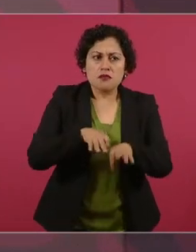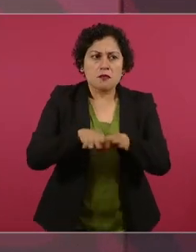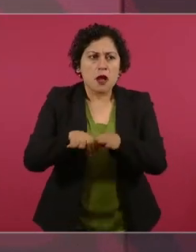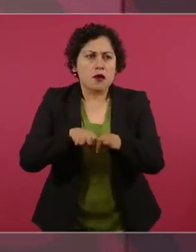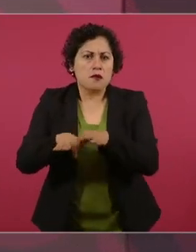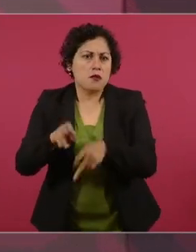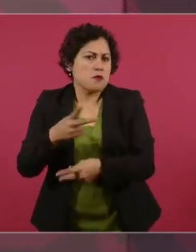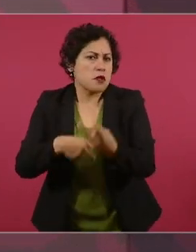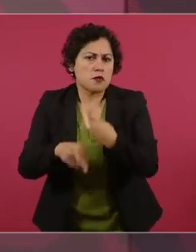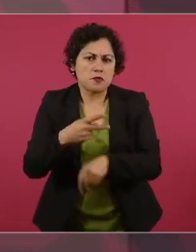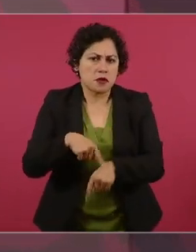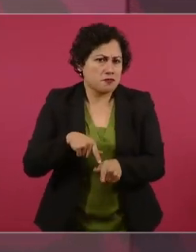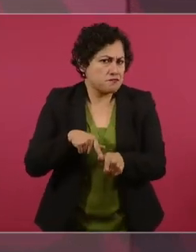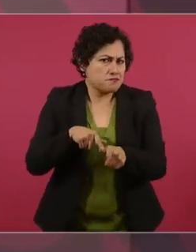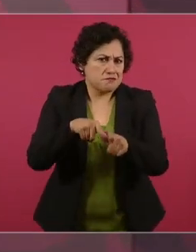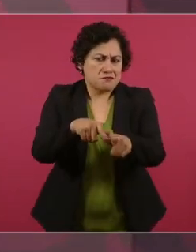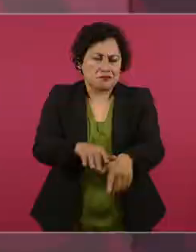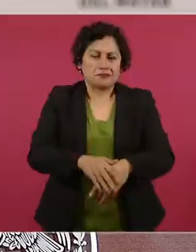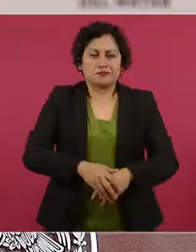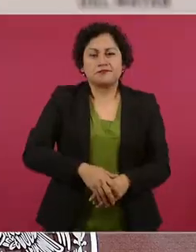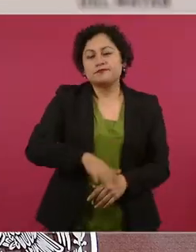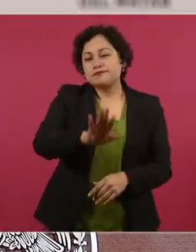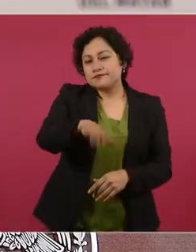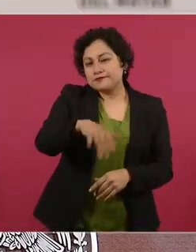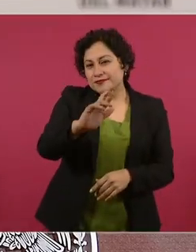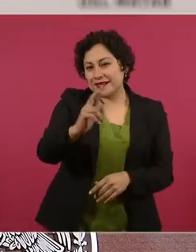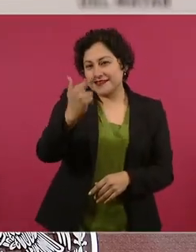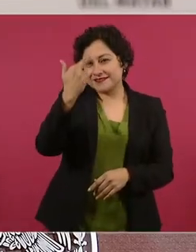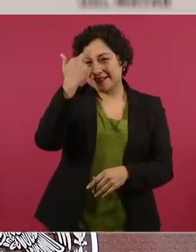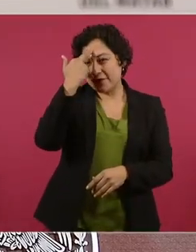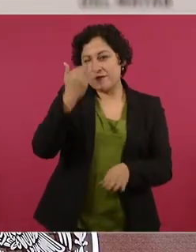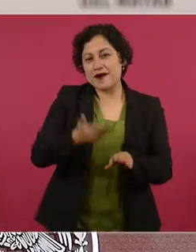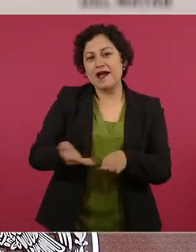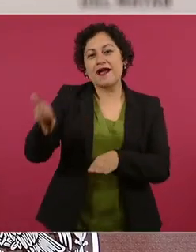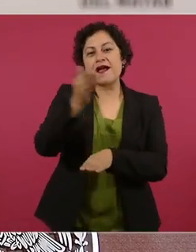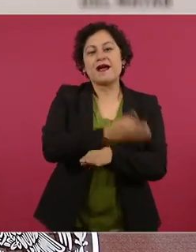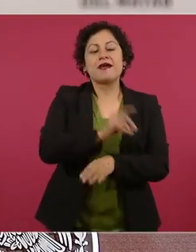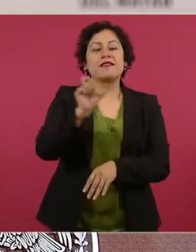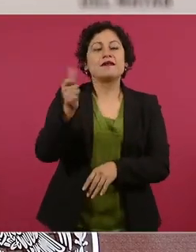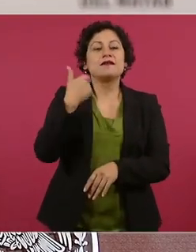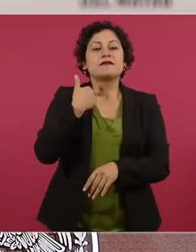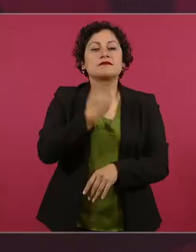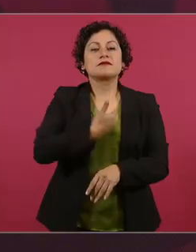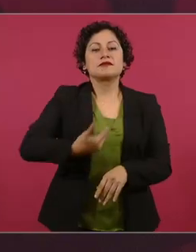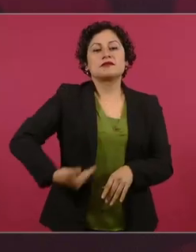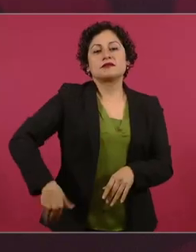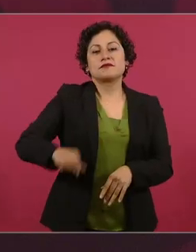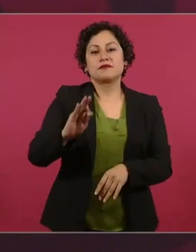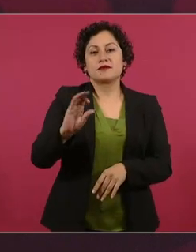¿Se acuerda de que Calderón dijo que iba a ser el presidente del empleo?